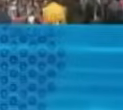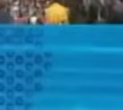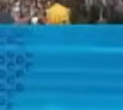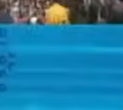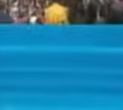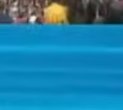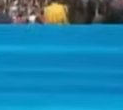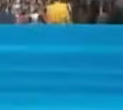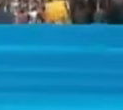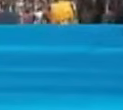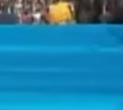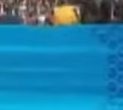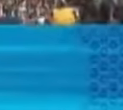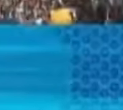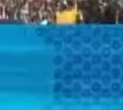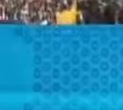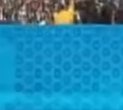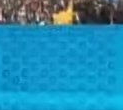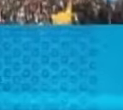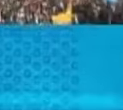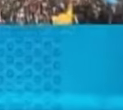nuestro Señor Jesucristo,